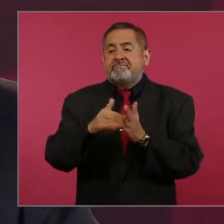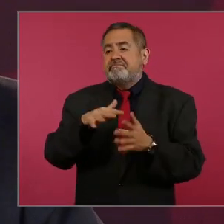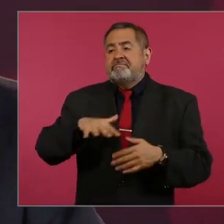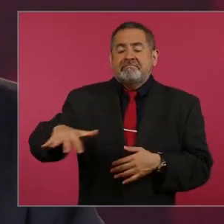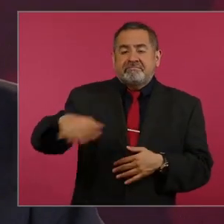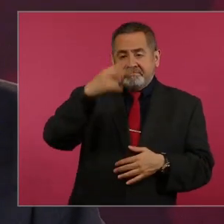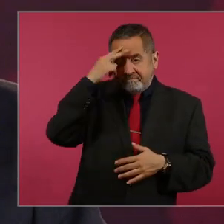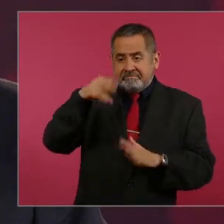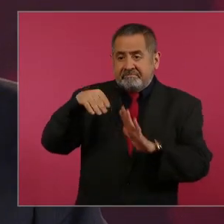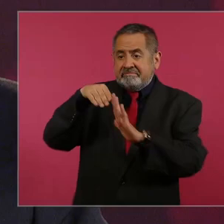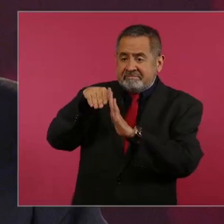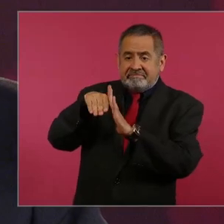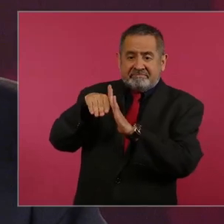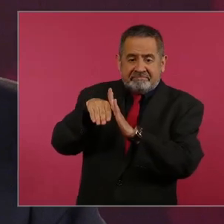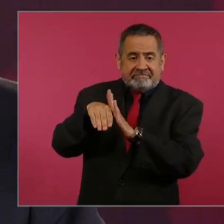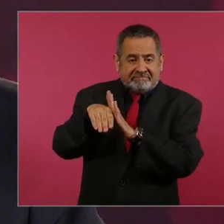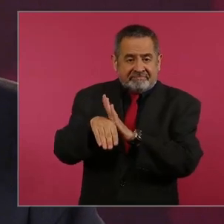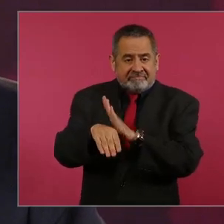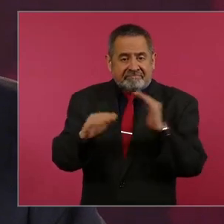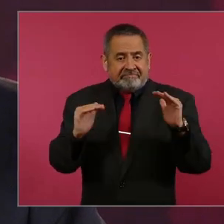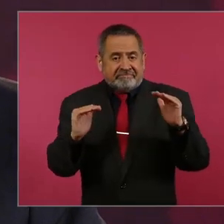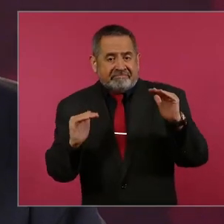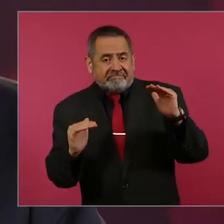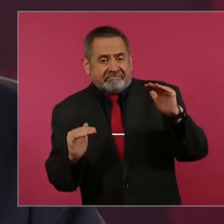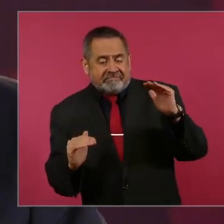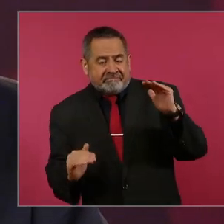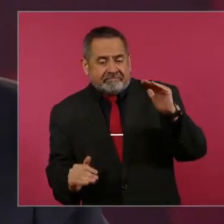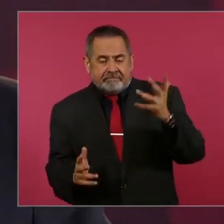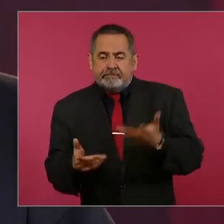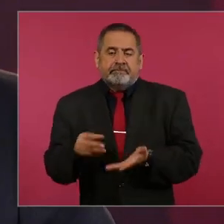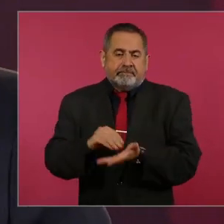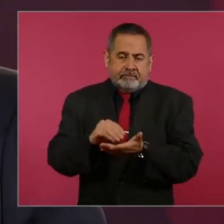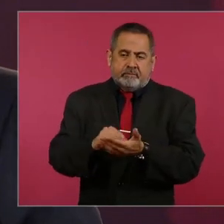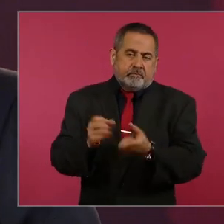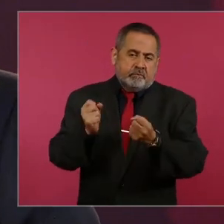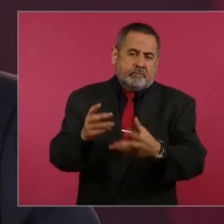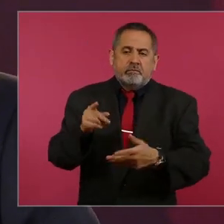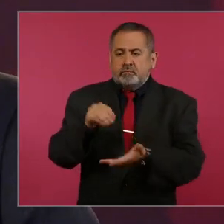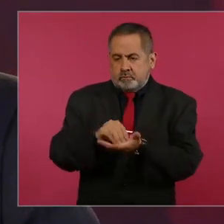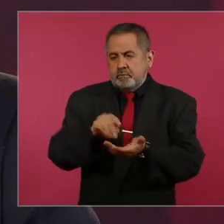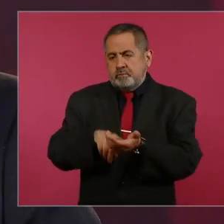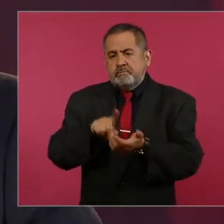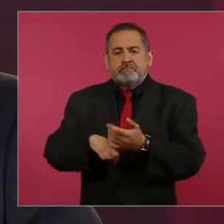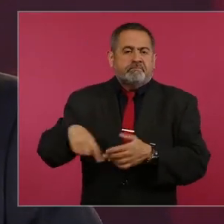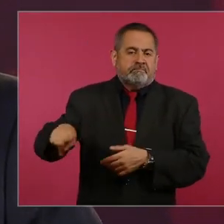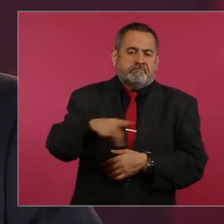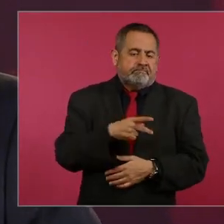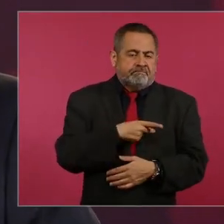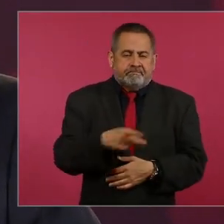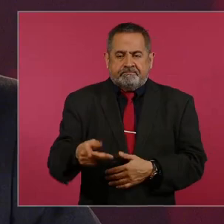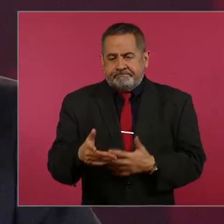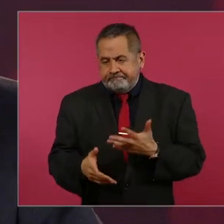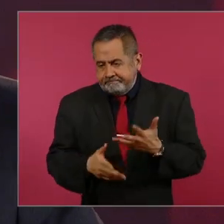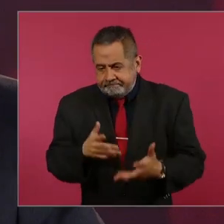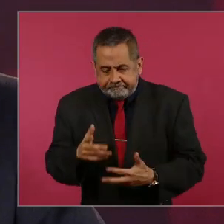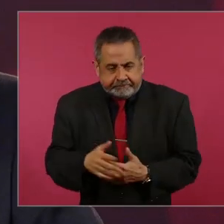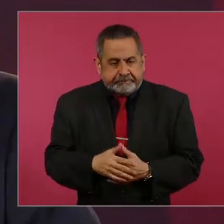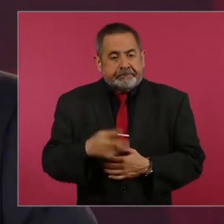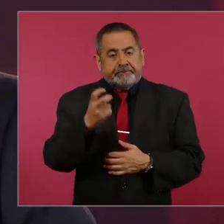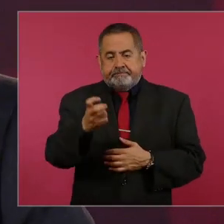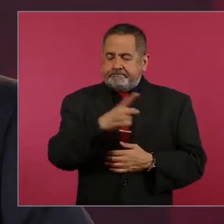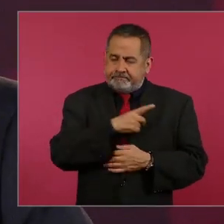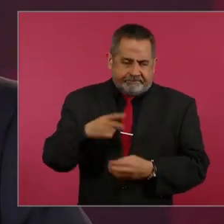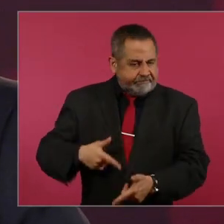vivieran, y muchos todavía viven, en la pobreza. por eso tenemos que